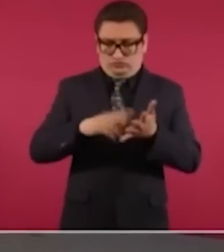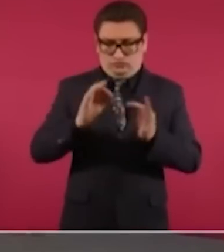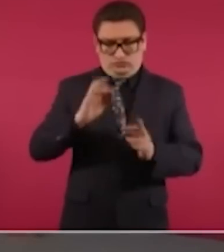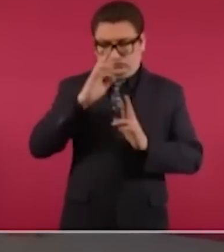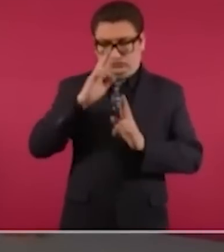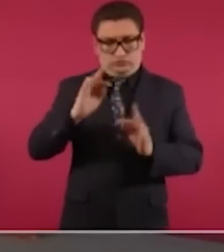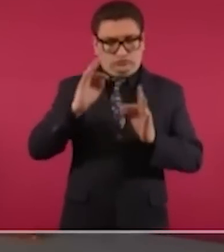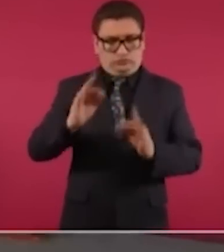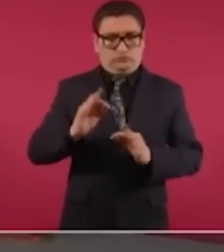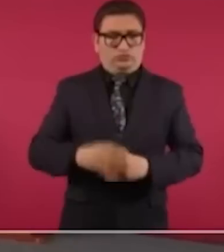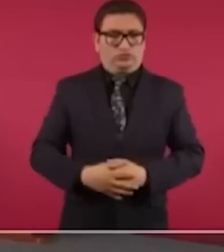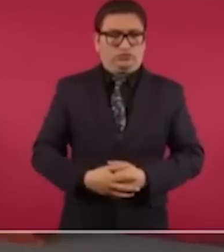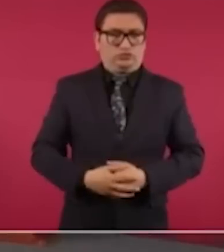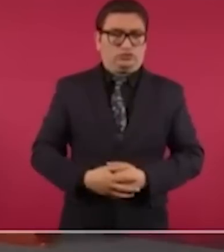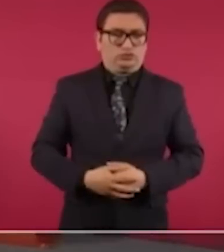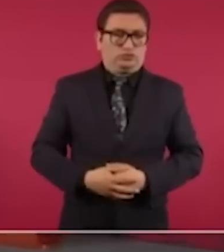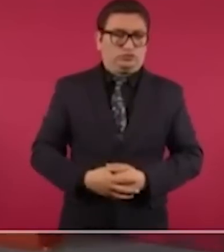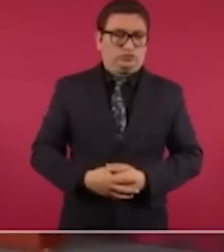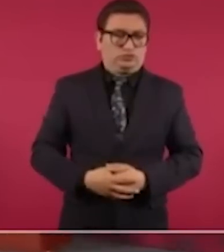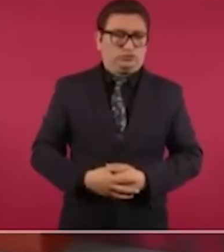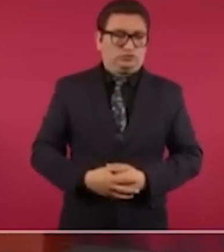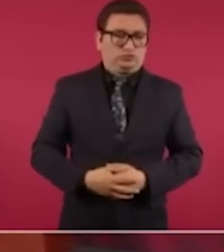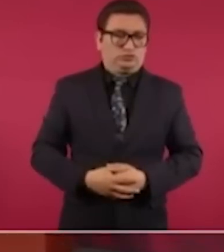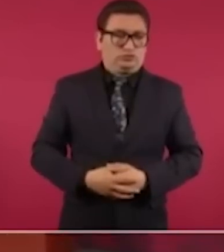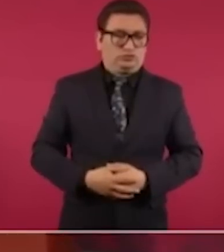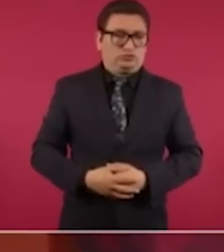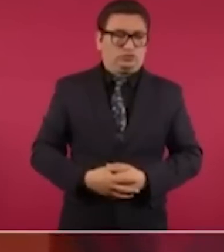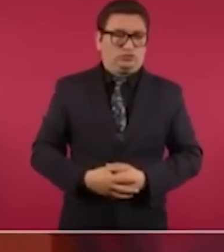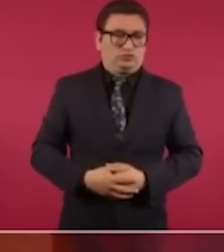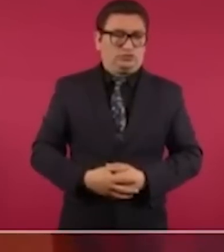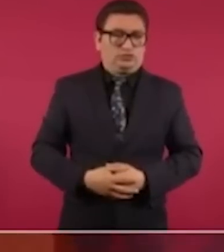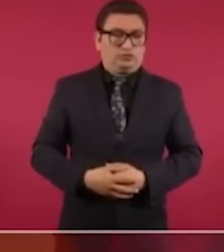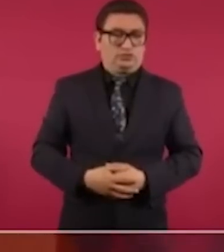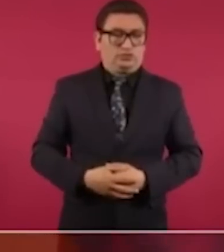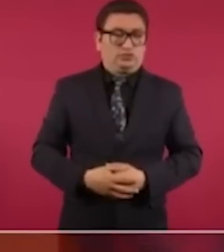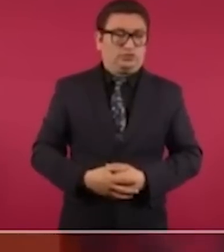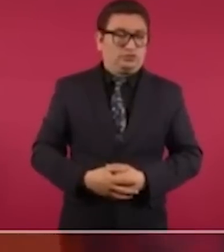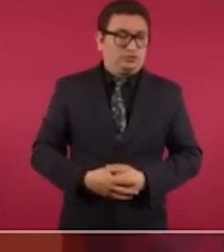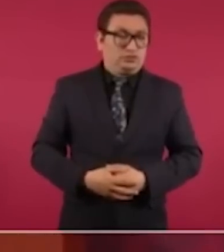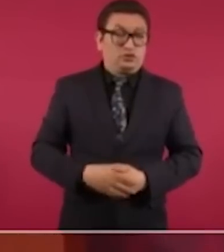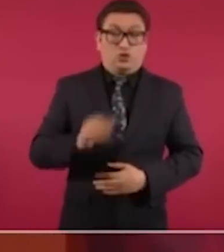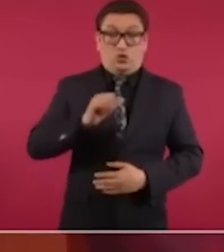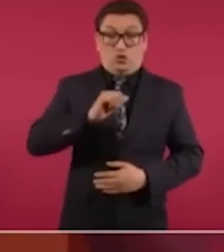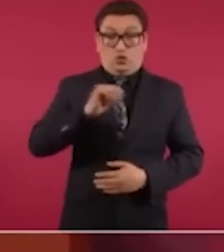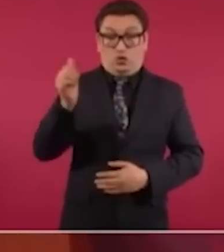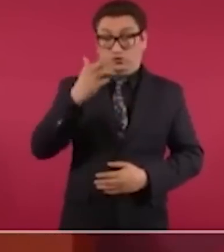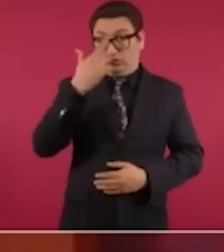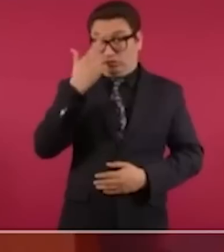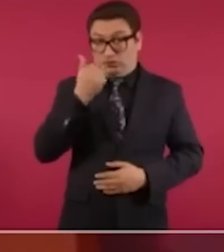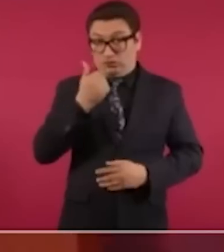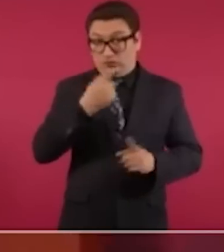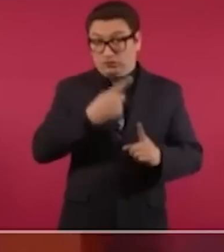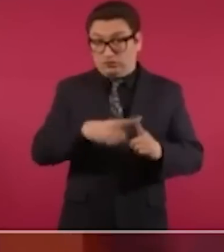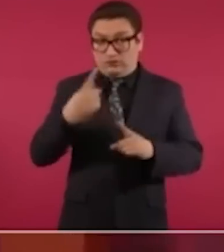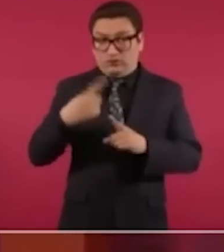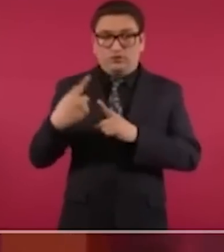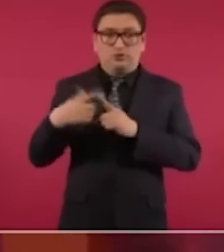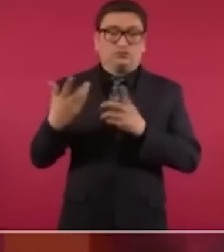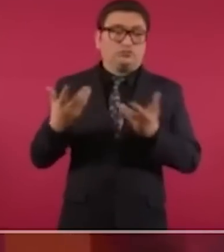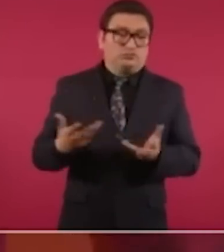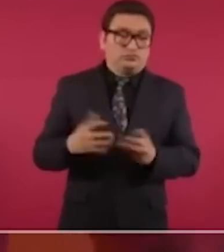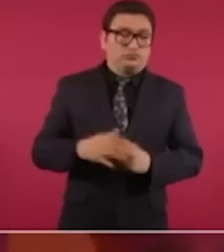y con criterio si fuesen otras razones pues